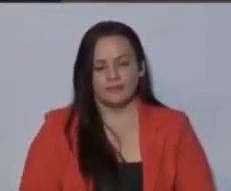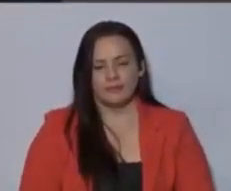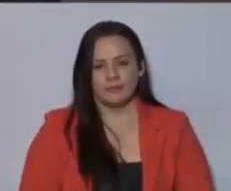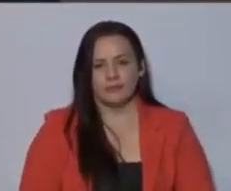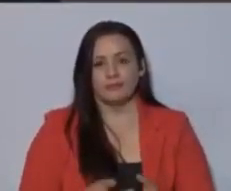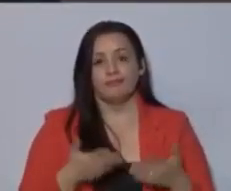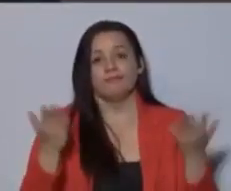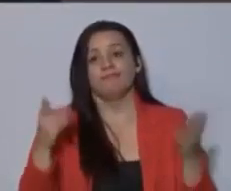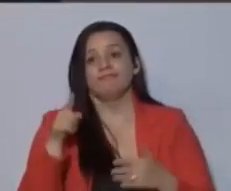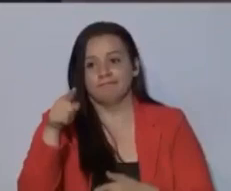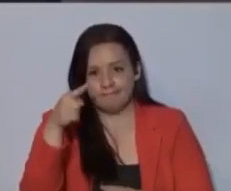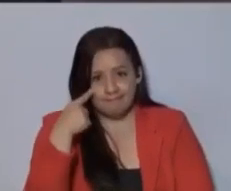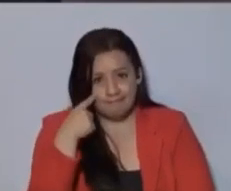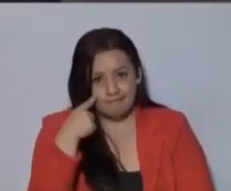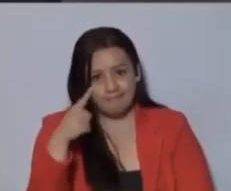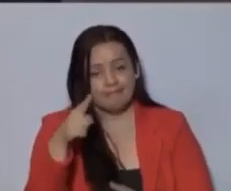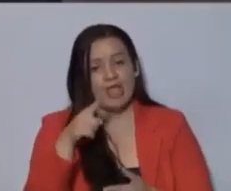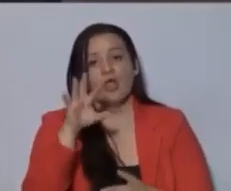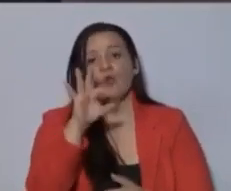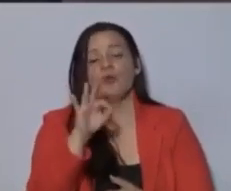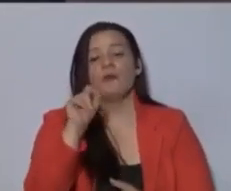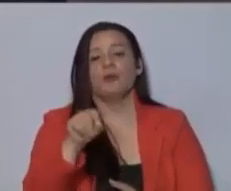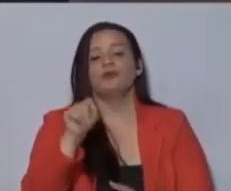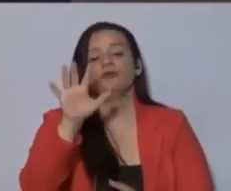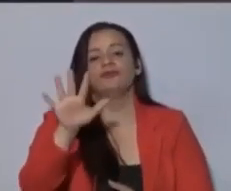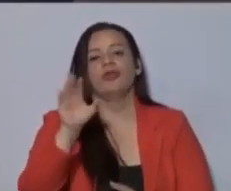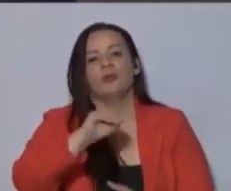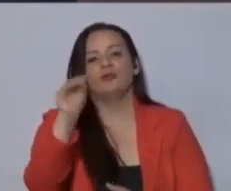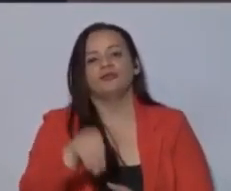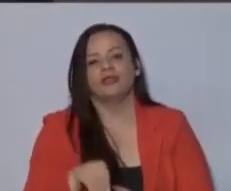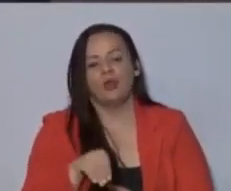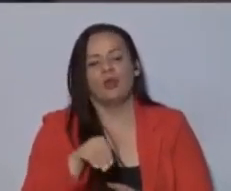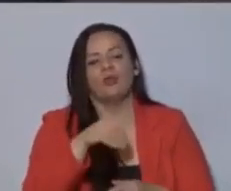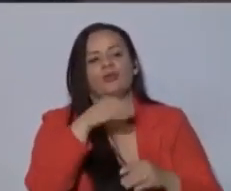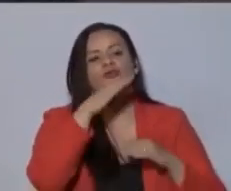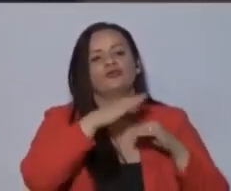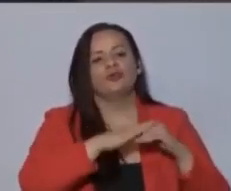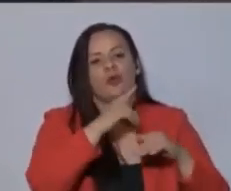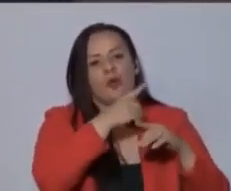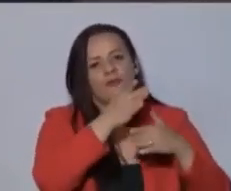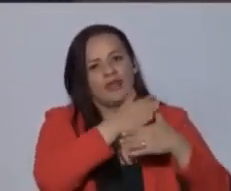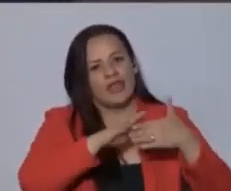Échele pluma, 9.5% sobre 900 millones de dólares.